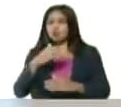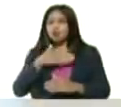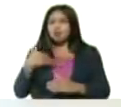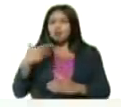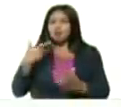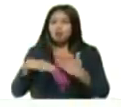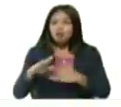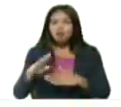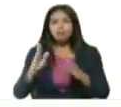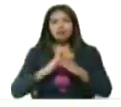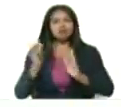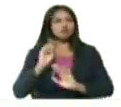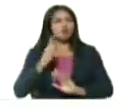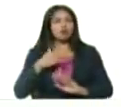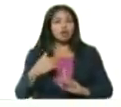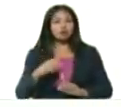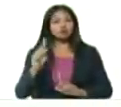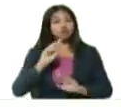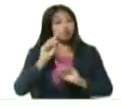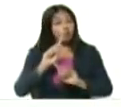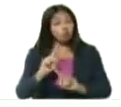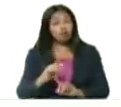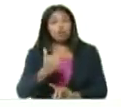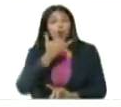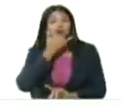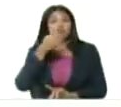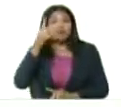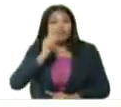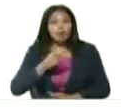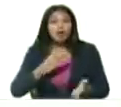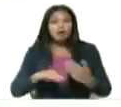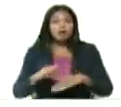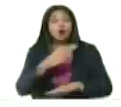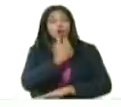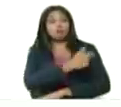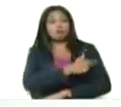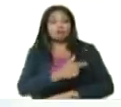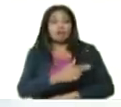hago un llamado a la conciencia de la familia.